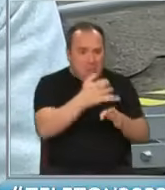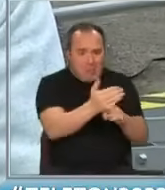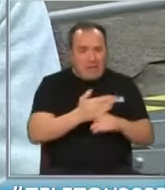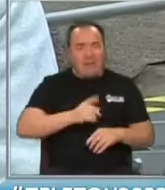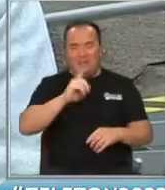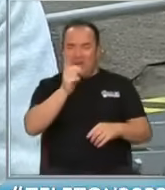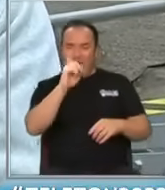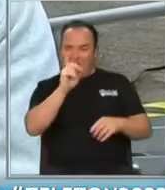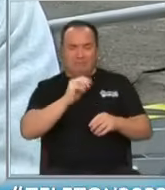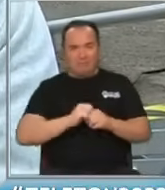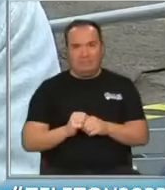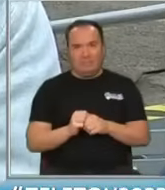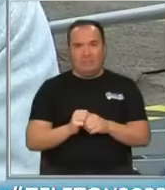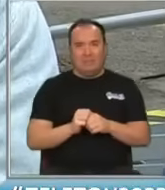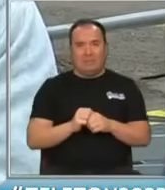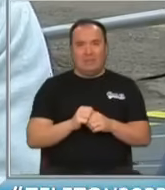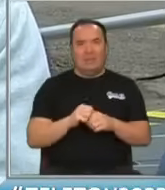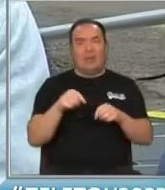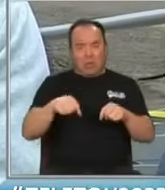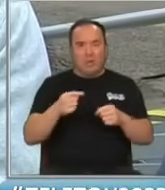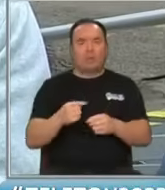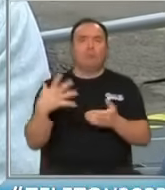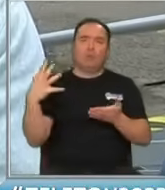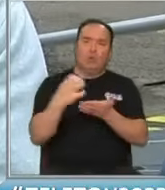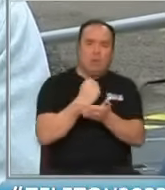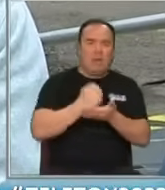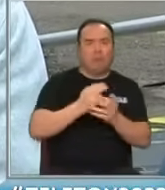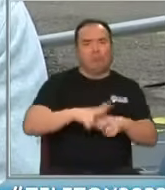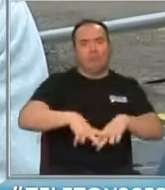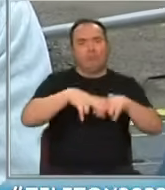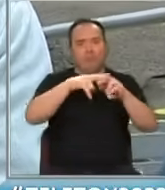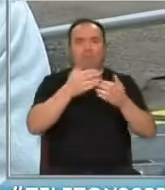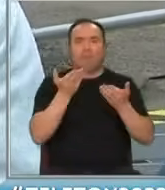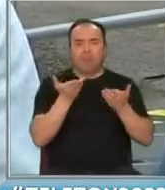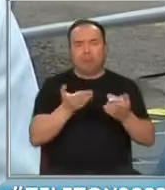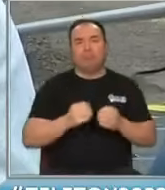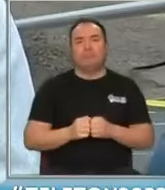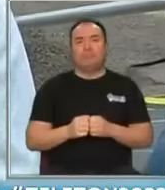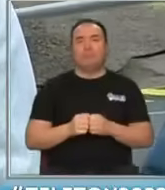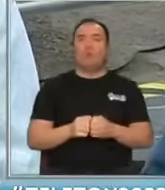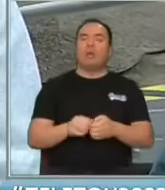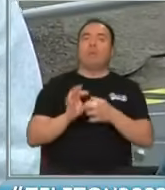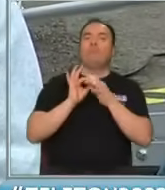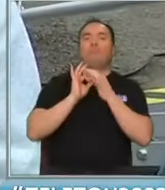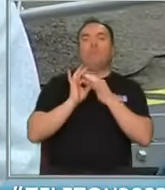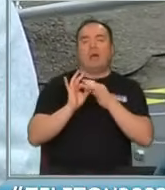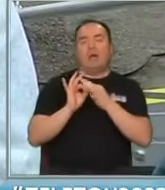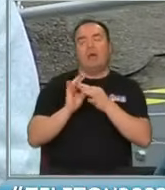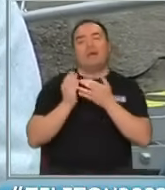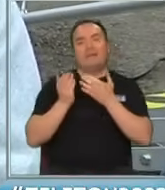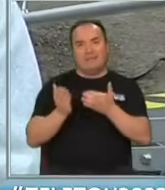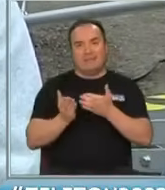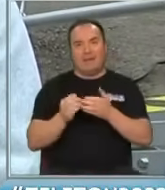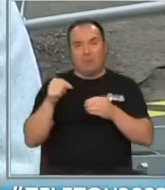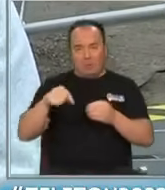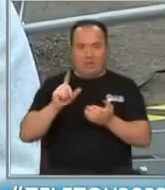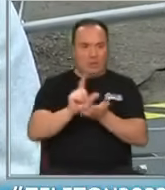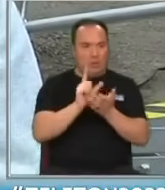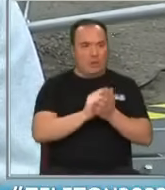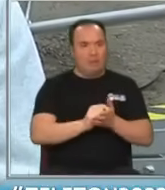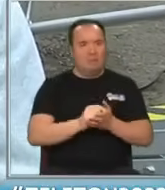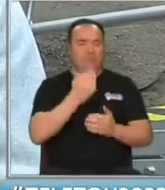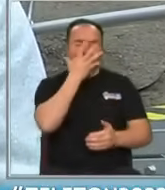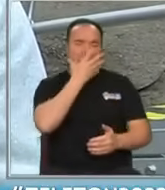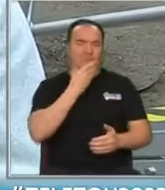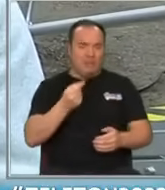lavar los botes y igual estamos logrando la meta que queríamos nosotros. Oiga, Pedro, muchas gracias por tener esta locación maravillosa para